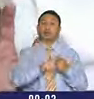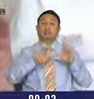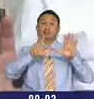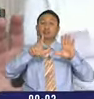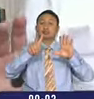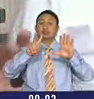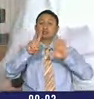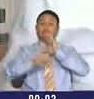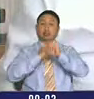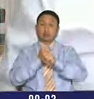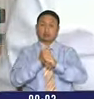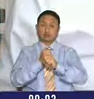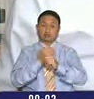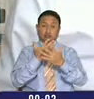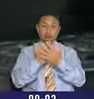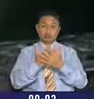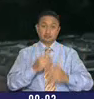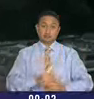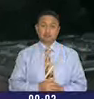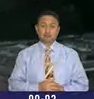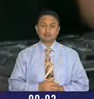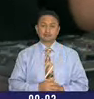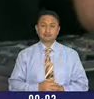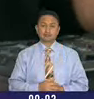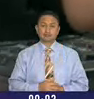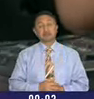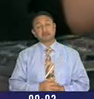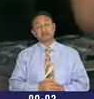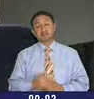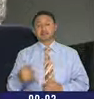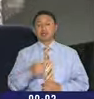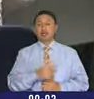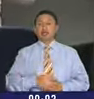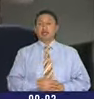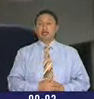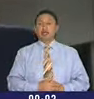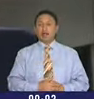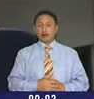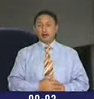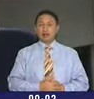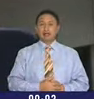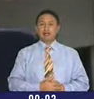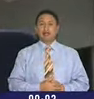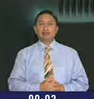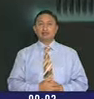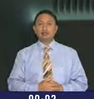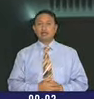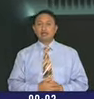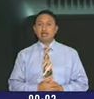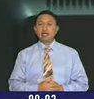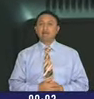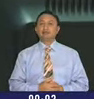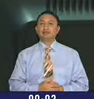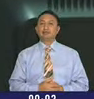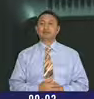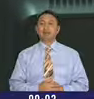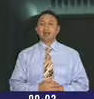7 años de prisión, ¿no? Hechos sui generis que podría poner a algunos presidenciables entre la espada y la